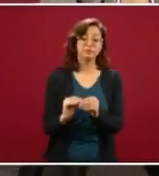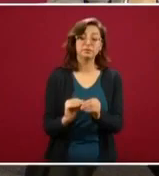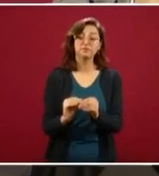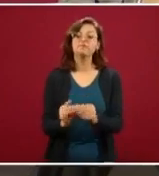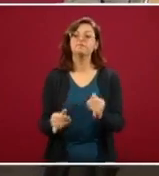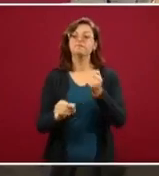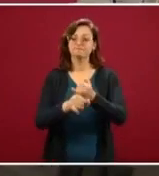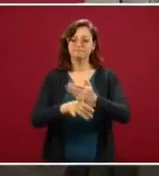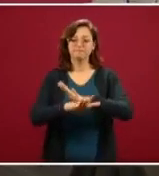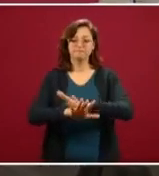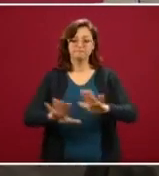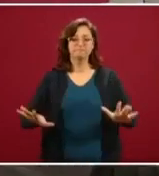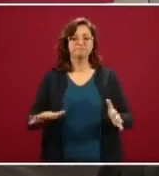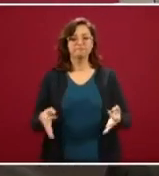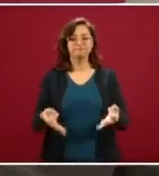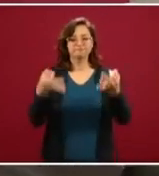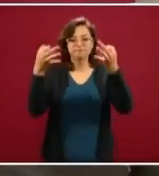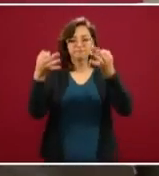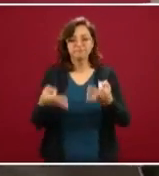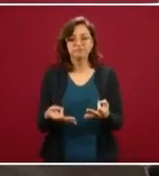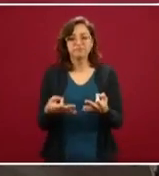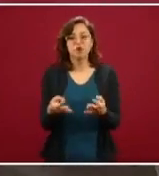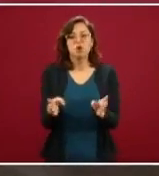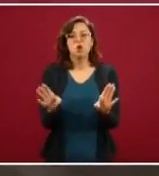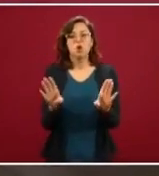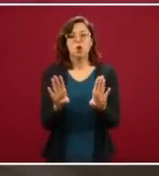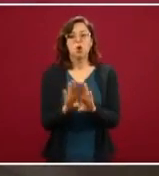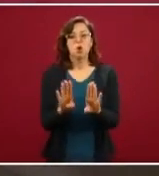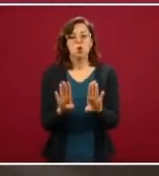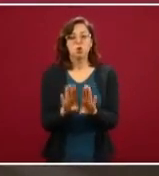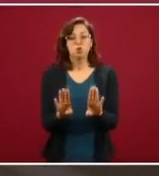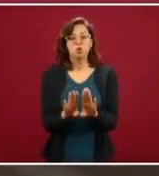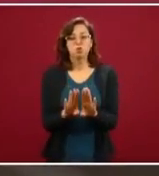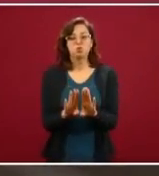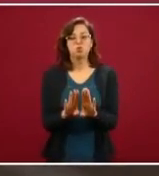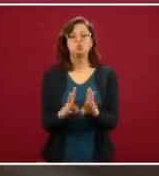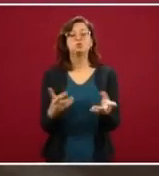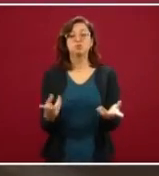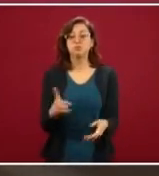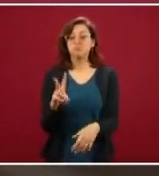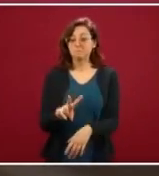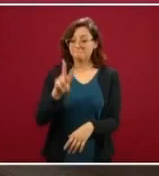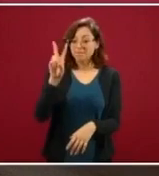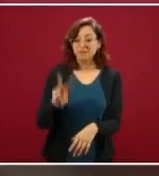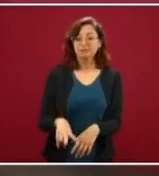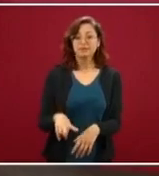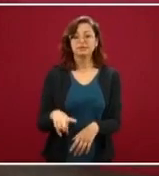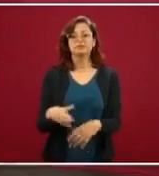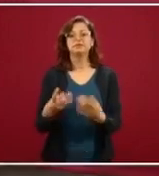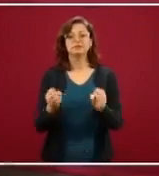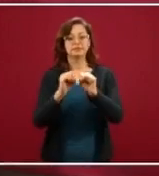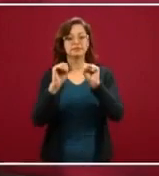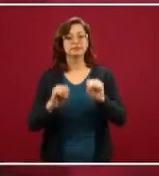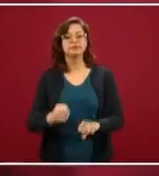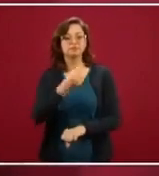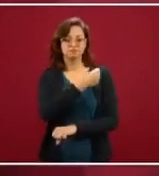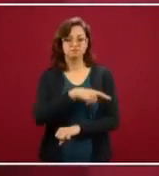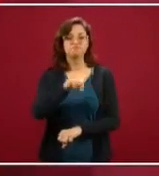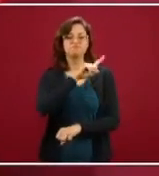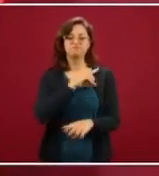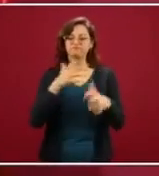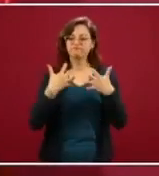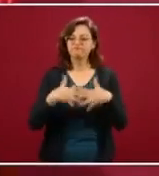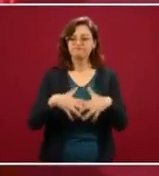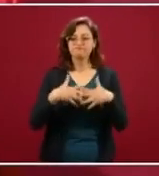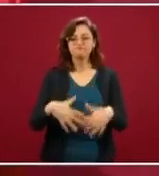informar de que funciona bien el sistema de salud,